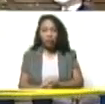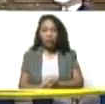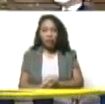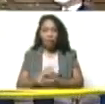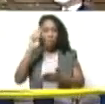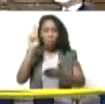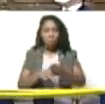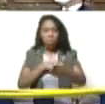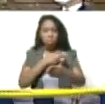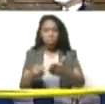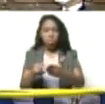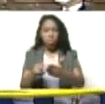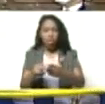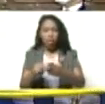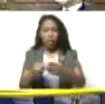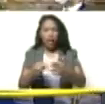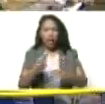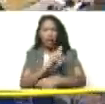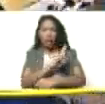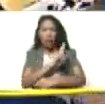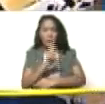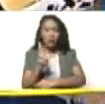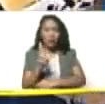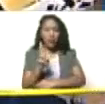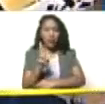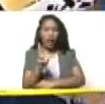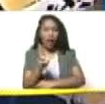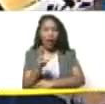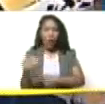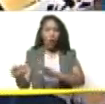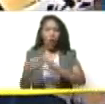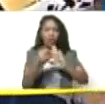acabar con el régimen republicano, con la